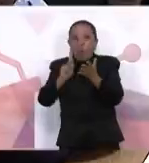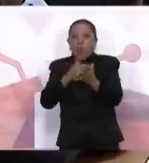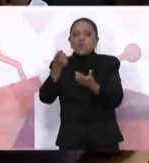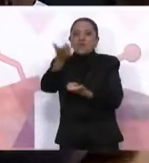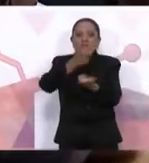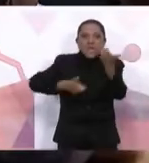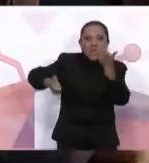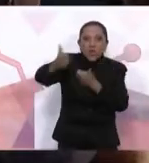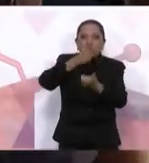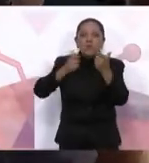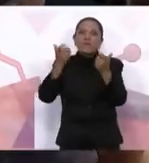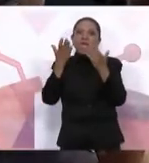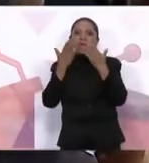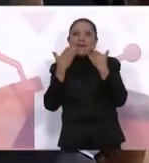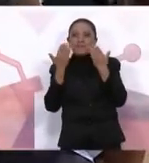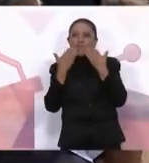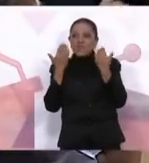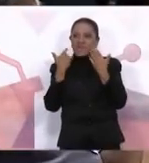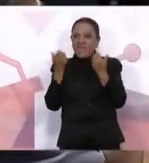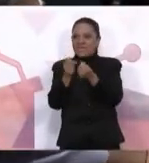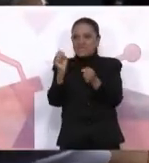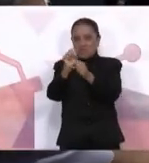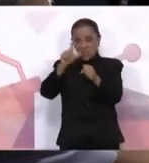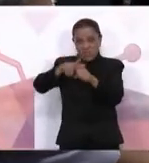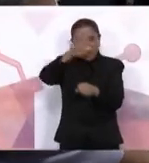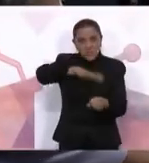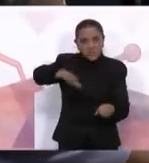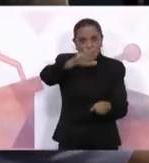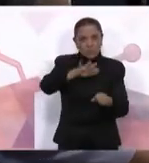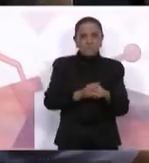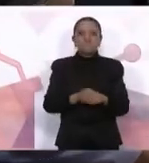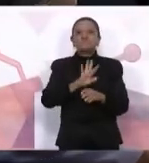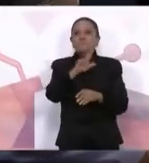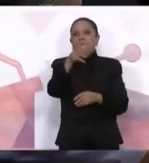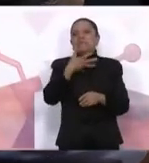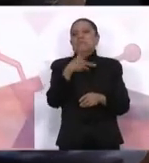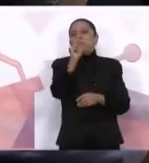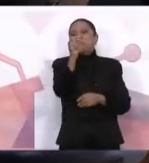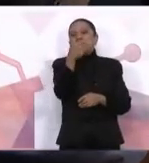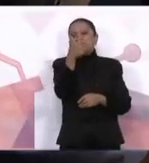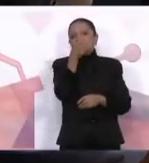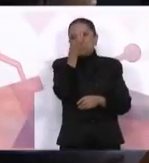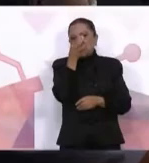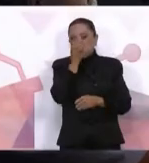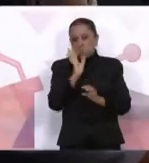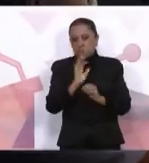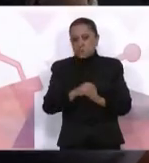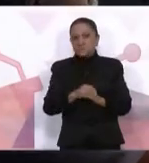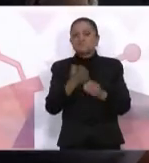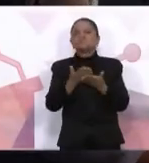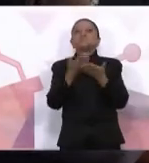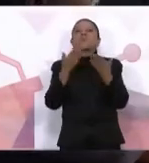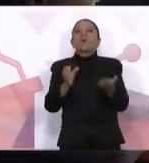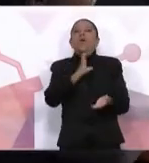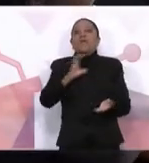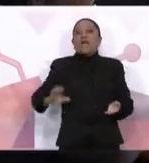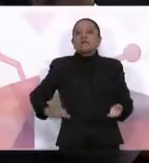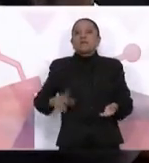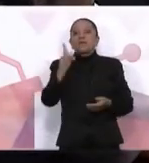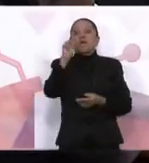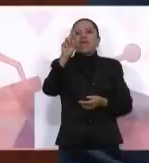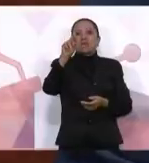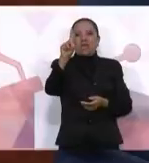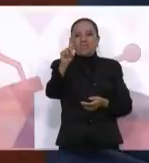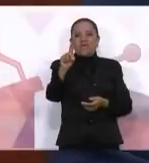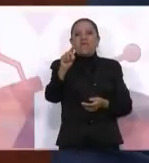candidato le quedan entonces ahí se pausa 26 segundos vamos con el candidato del pr de rodrigo gayosso también del psc de adelante por favor